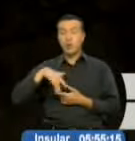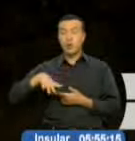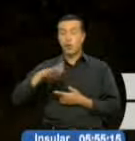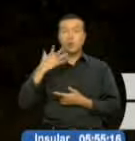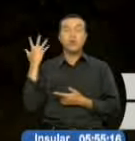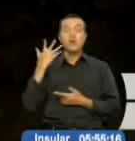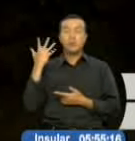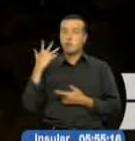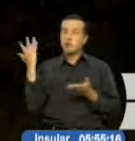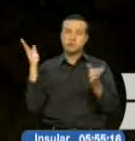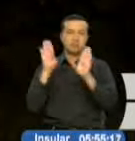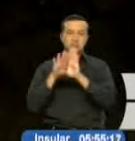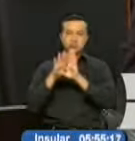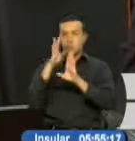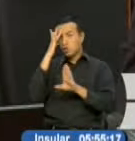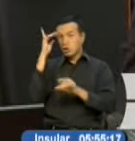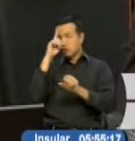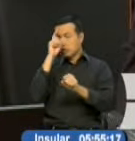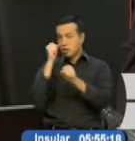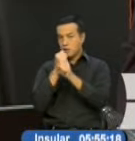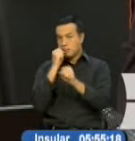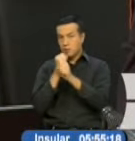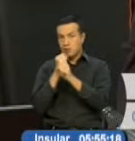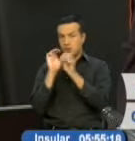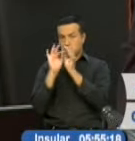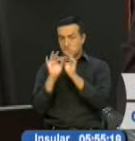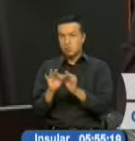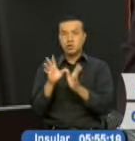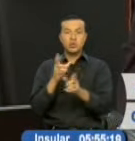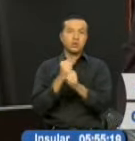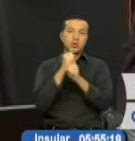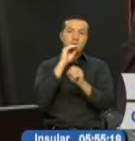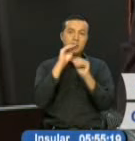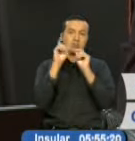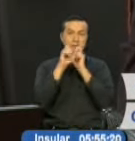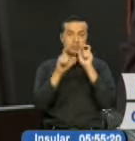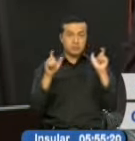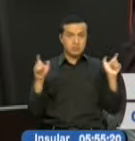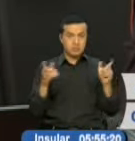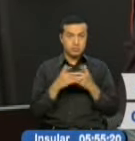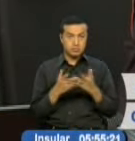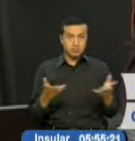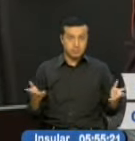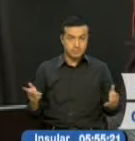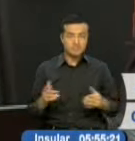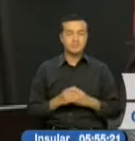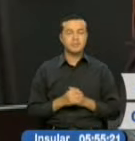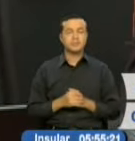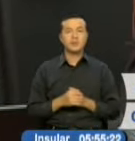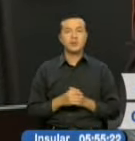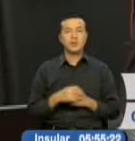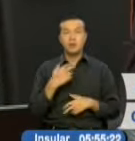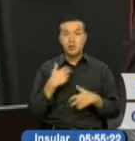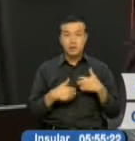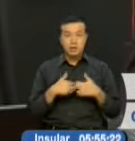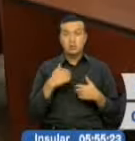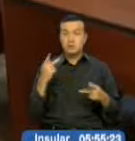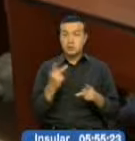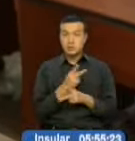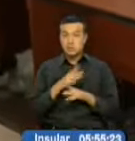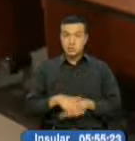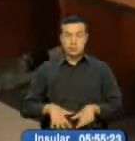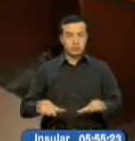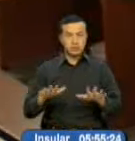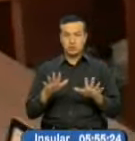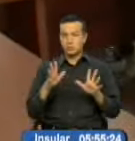trabajos de ampliación. Hacer hincapié que esto es por la seguridad de la ciudadanía y porque no queremos tener ningún incidente en la zona.